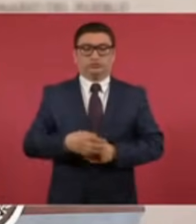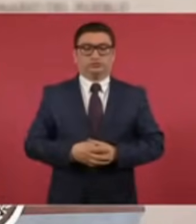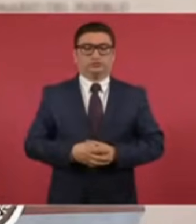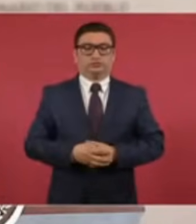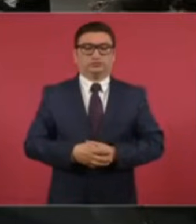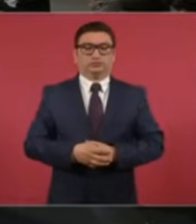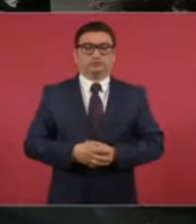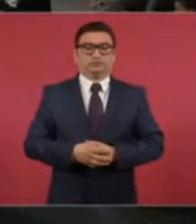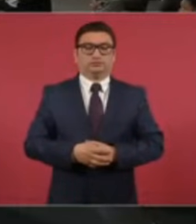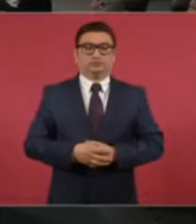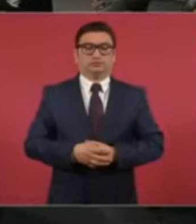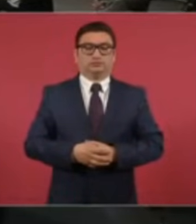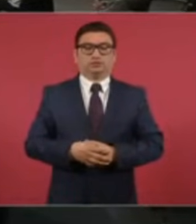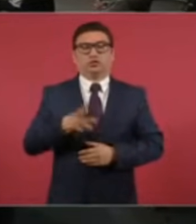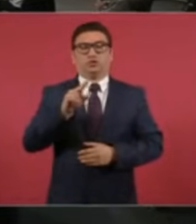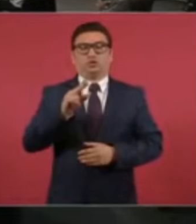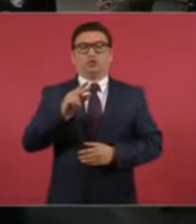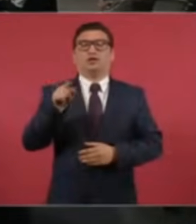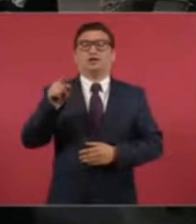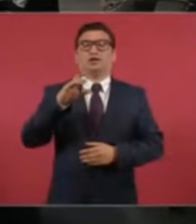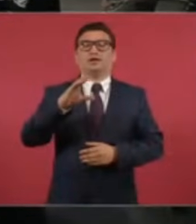No, Carlos Torres. Sí.